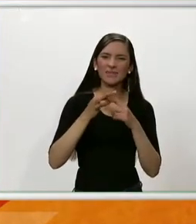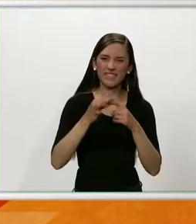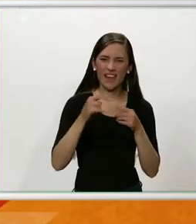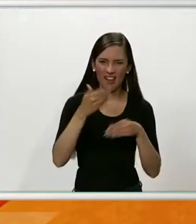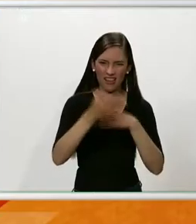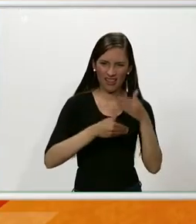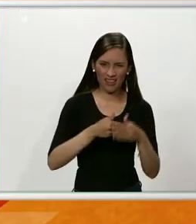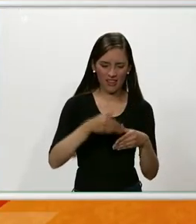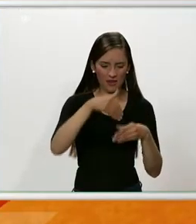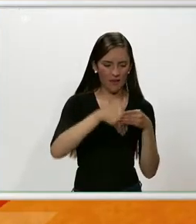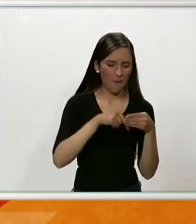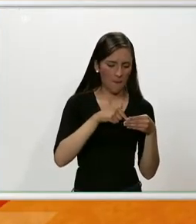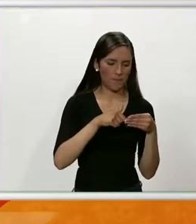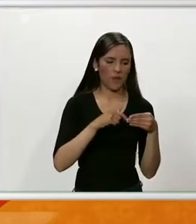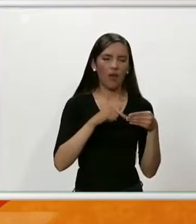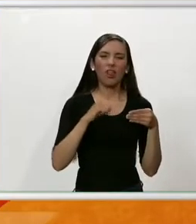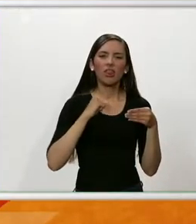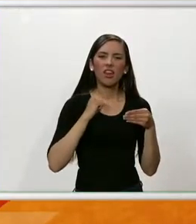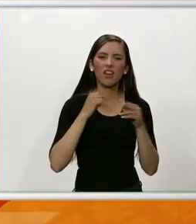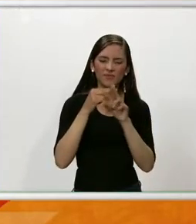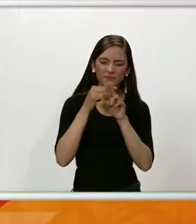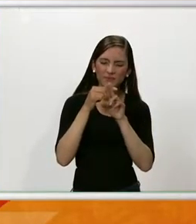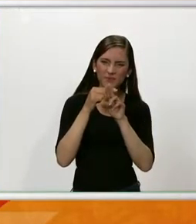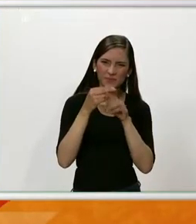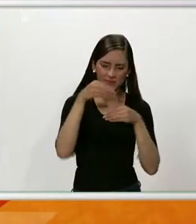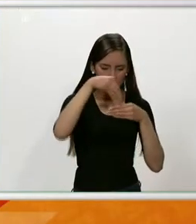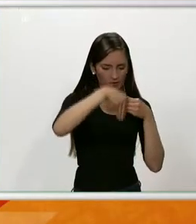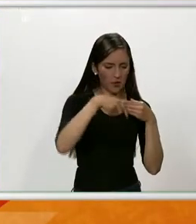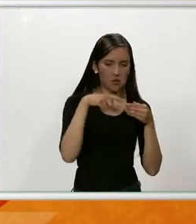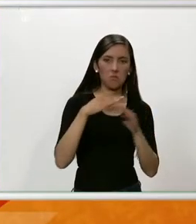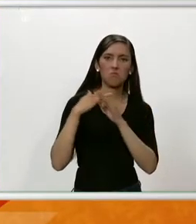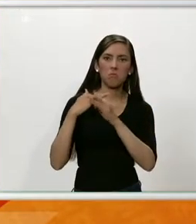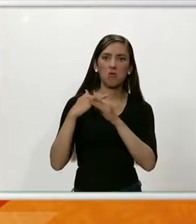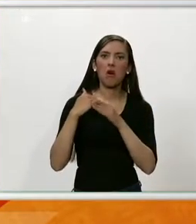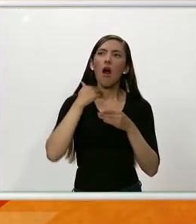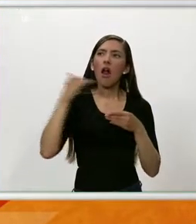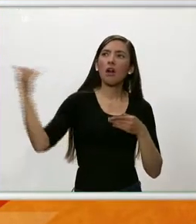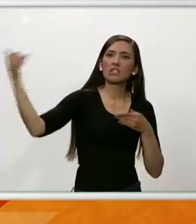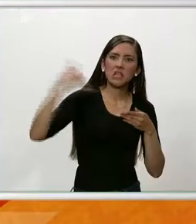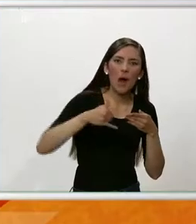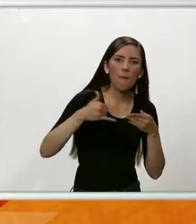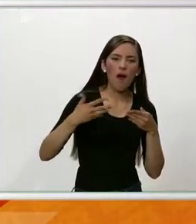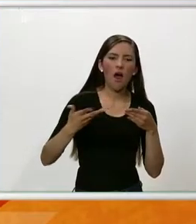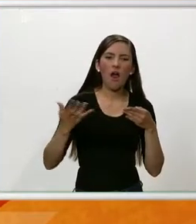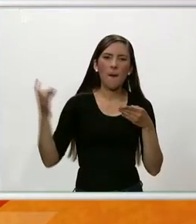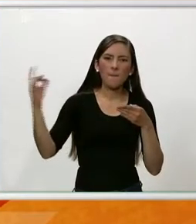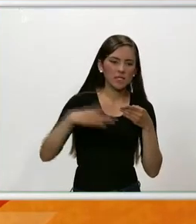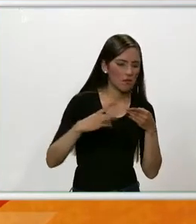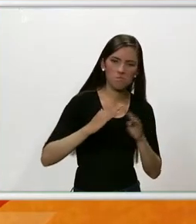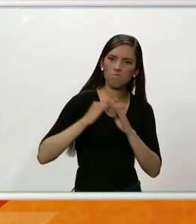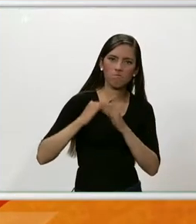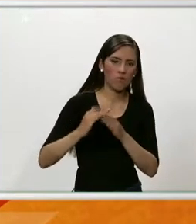difícil. Y 41% restante dijo, sí, se lo puede ganar. A todos, gracias por participar.